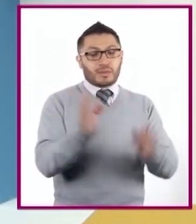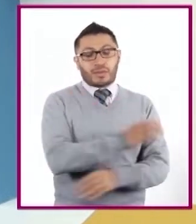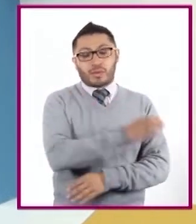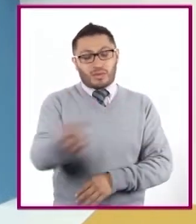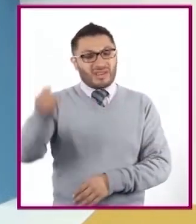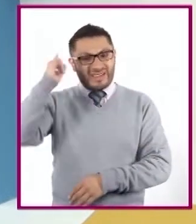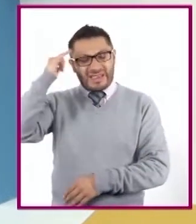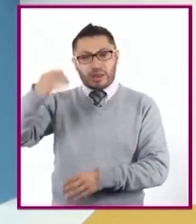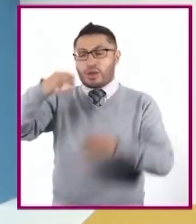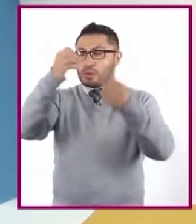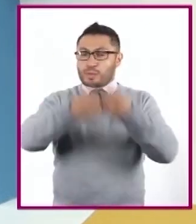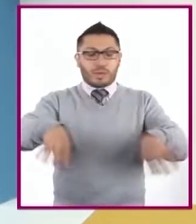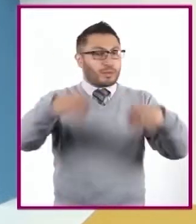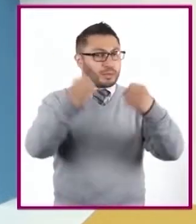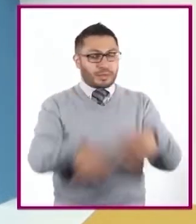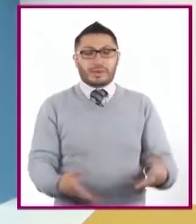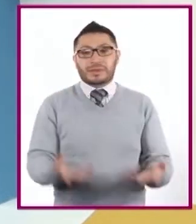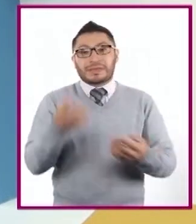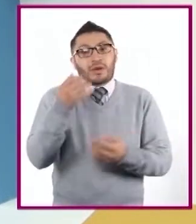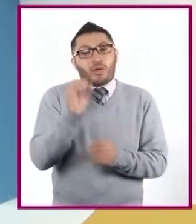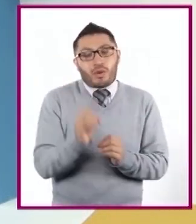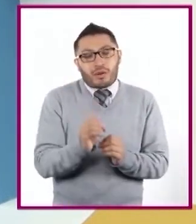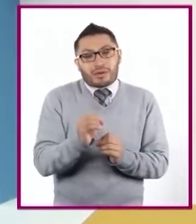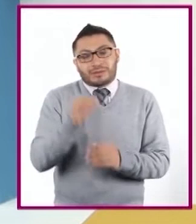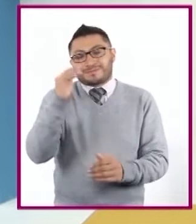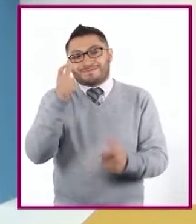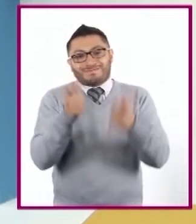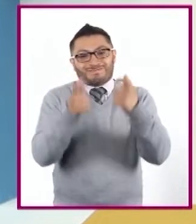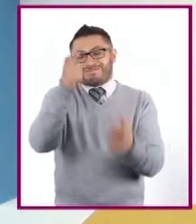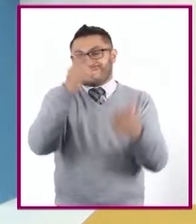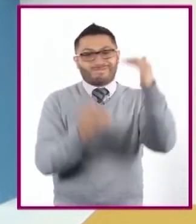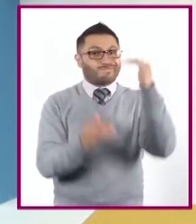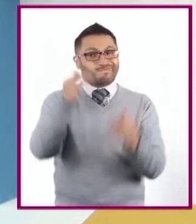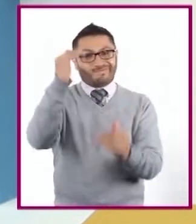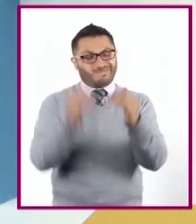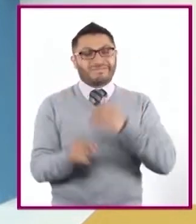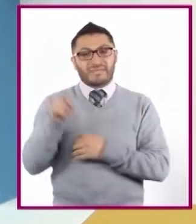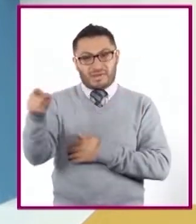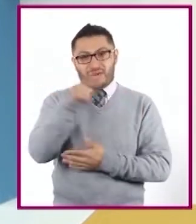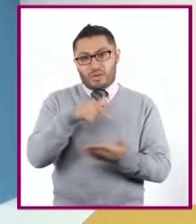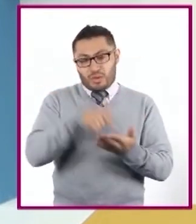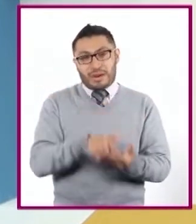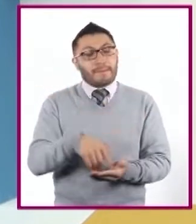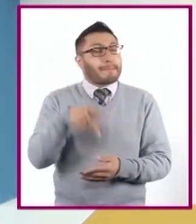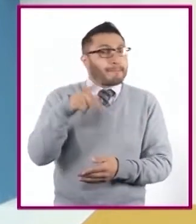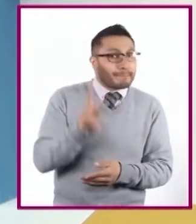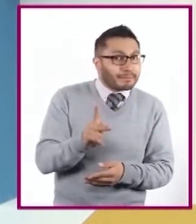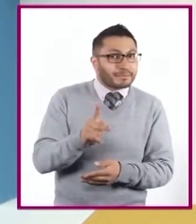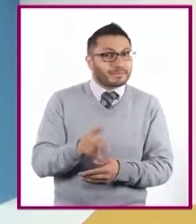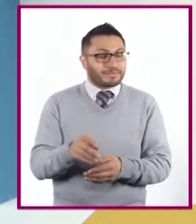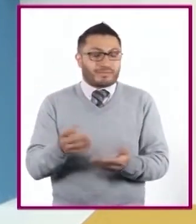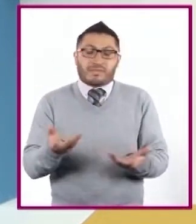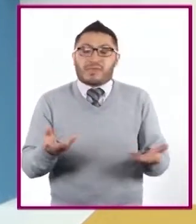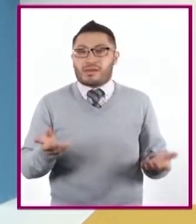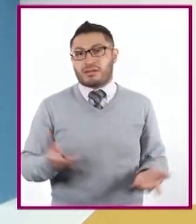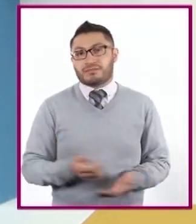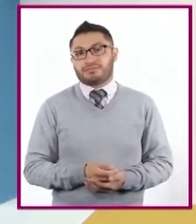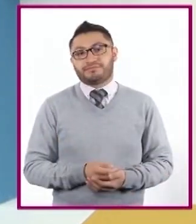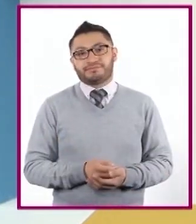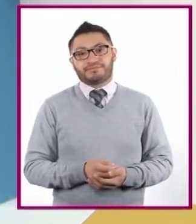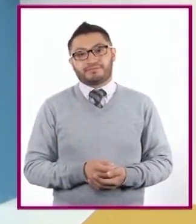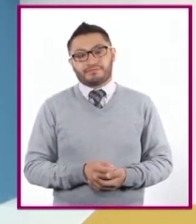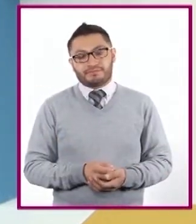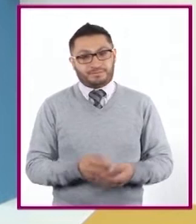sus cosechas y se diera una inestabilidad económica en este sector, aunque no faltó